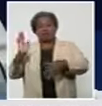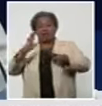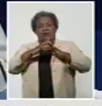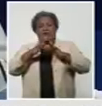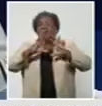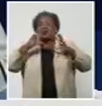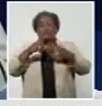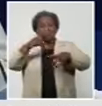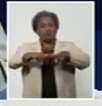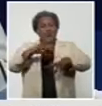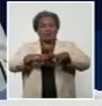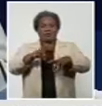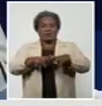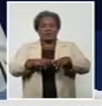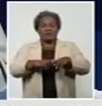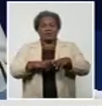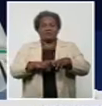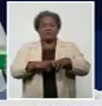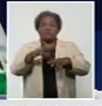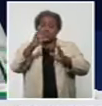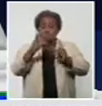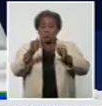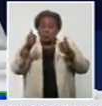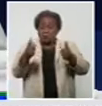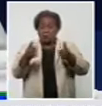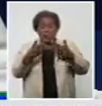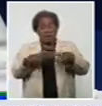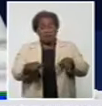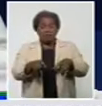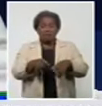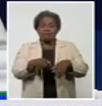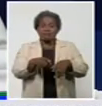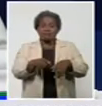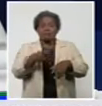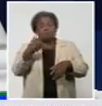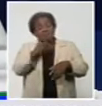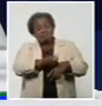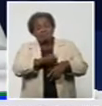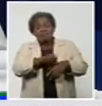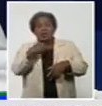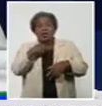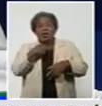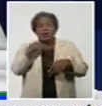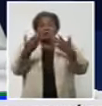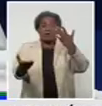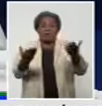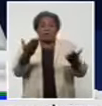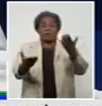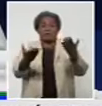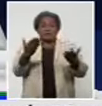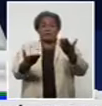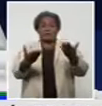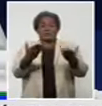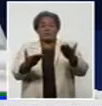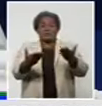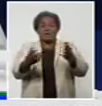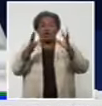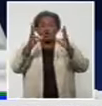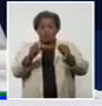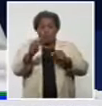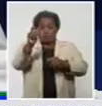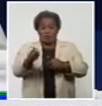número bueno, pero que lamentablemente cuando lo evaluamos o cuando lo comparamos con el número de